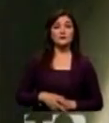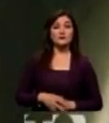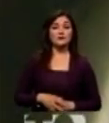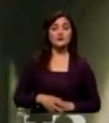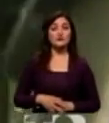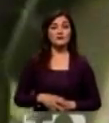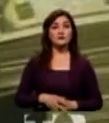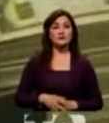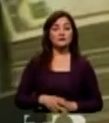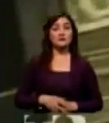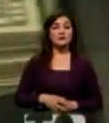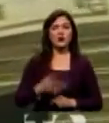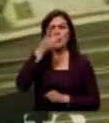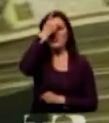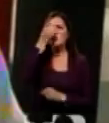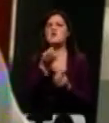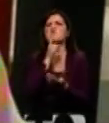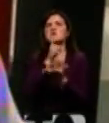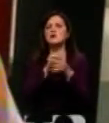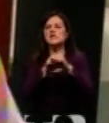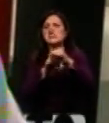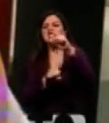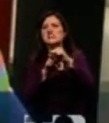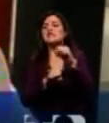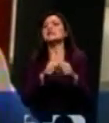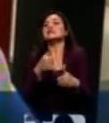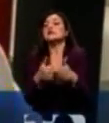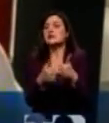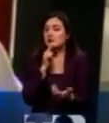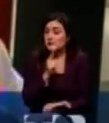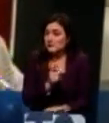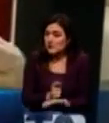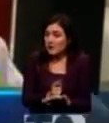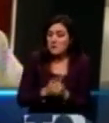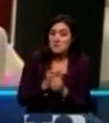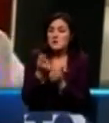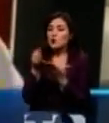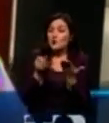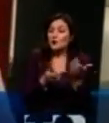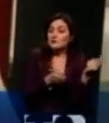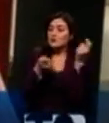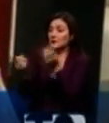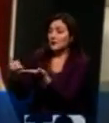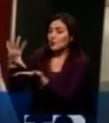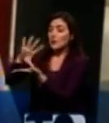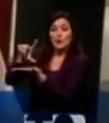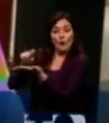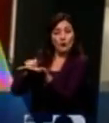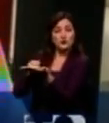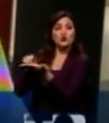de la deuda real que debe pagar el Estado. Sería la primera proforma presupuestaria que se envíe a la Asamblea Nacional para su